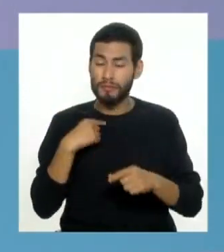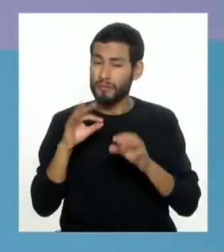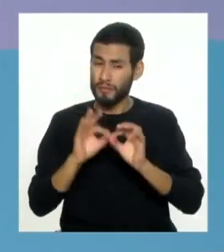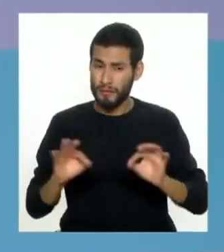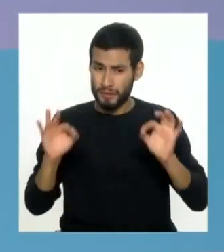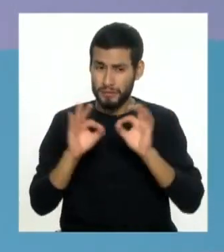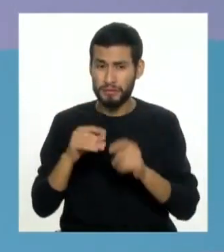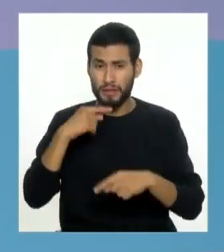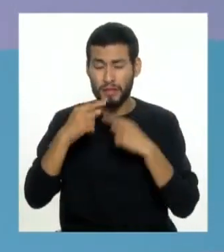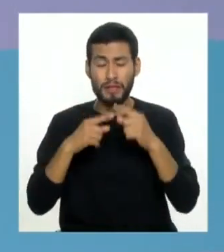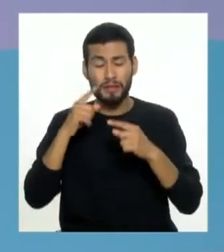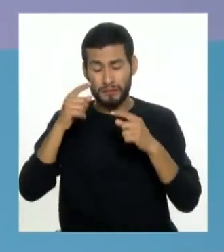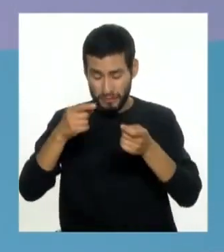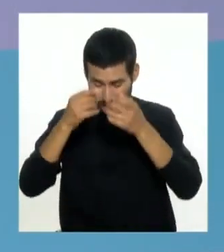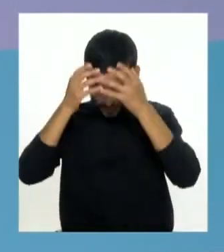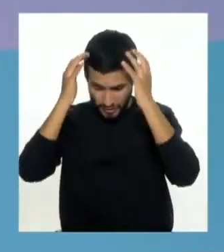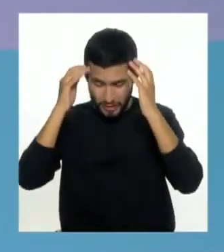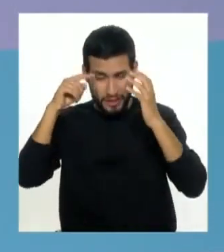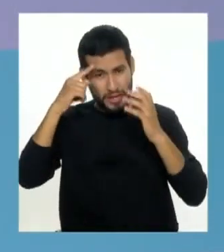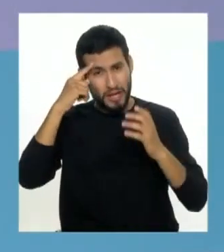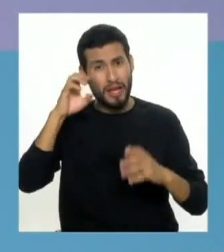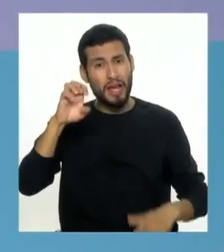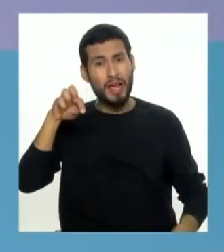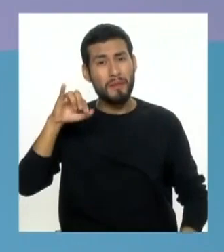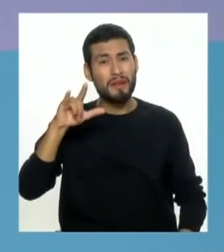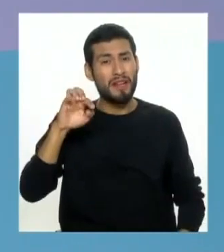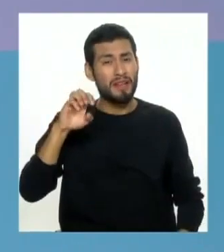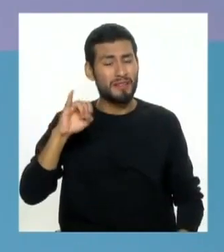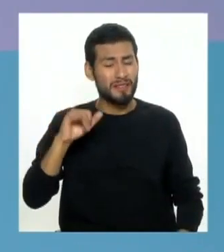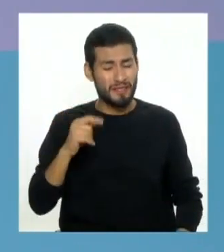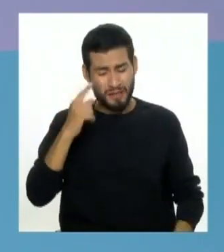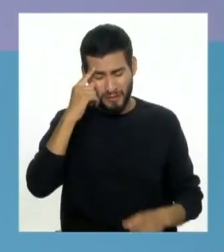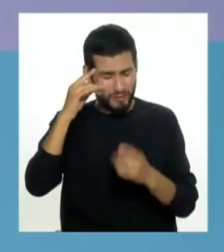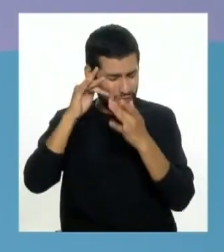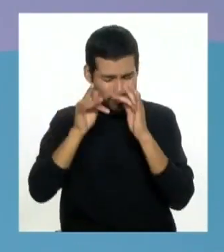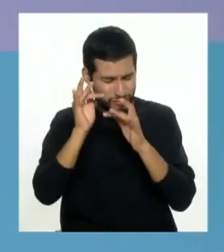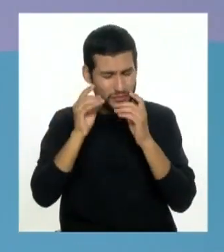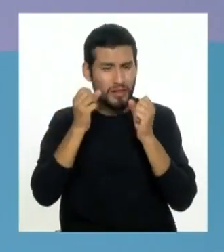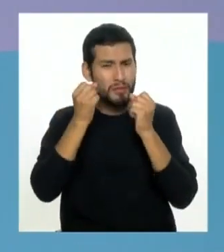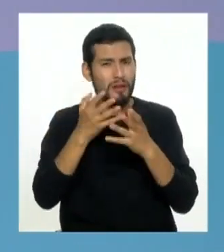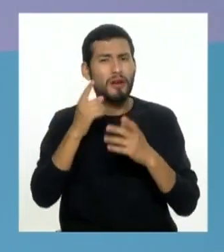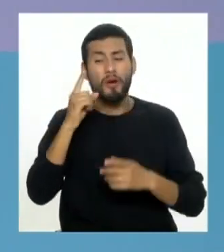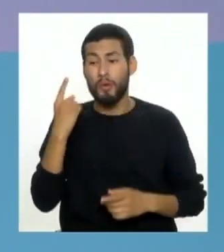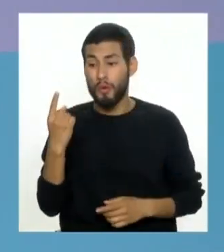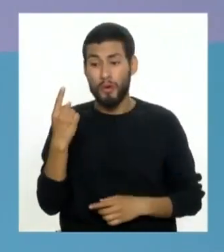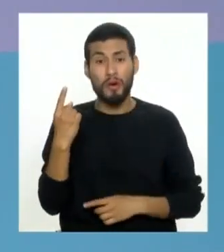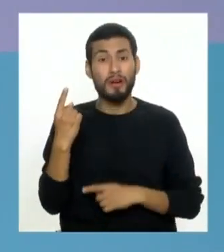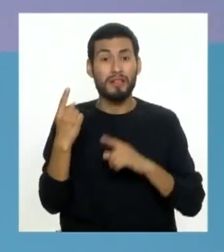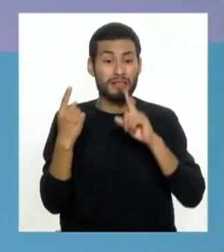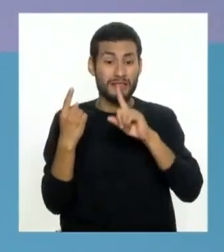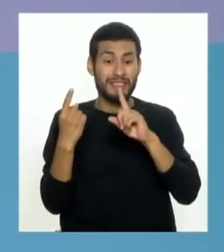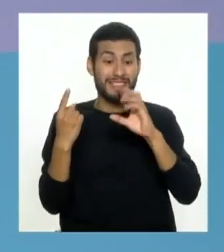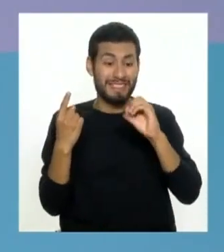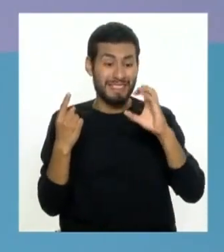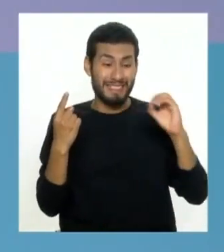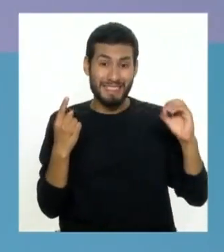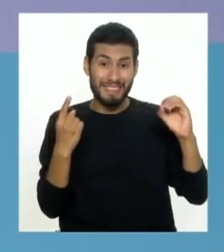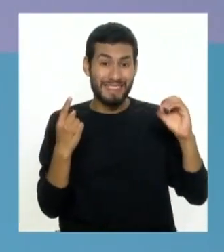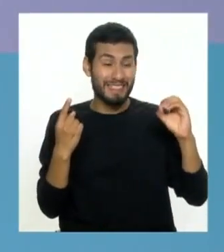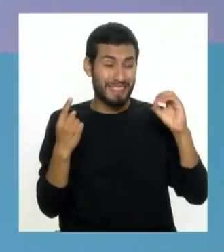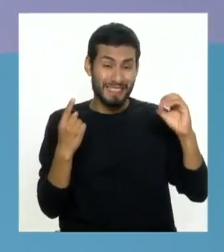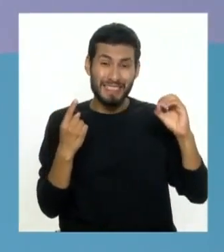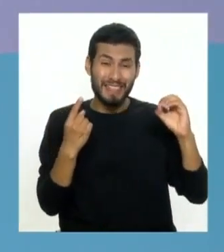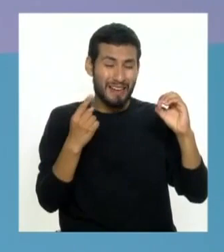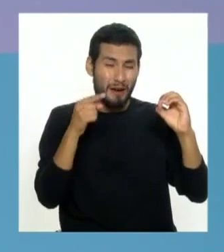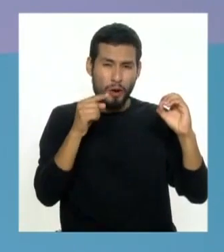recordar que la epilepsia afecta a uno de cada 100 personas en el mundo. O sea, 1%